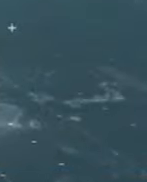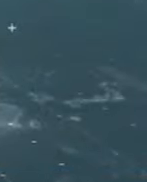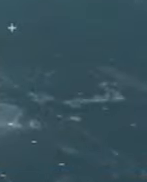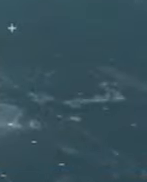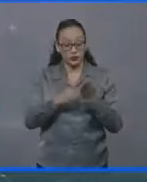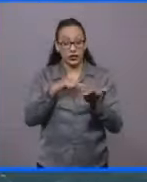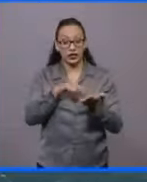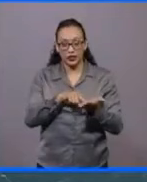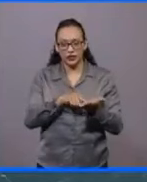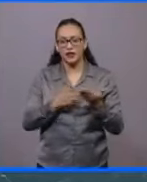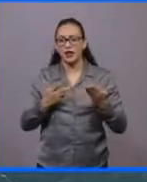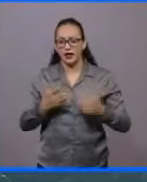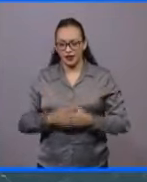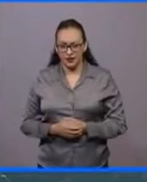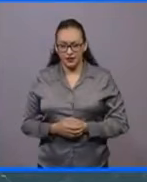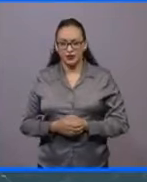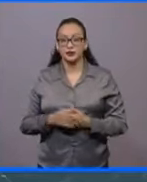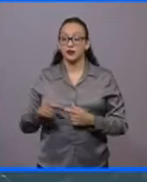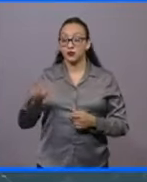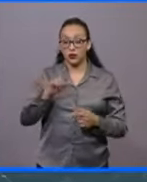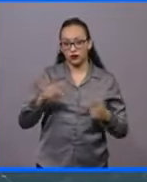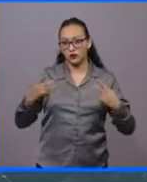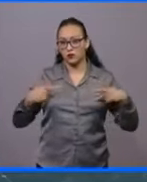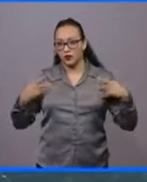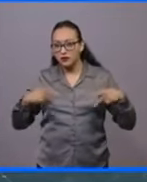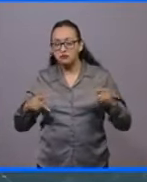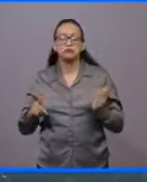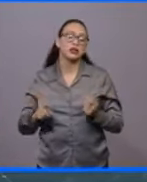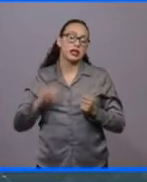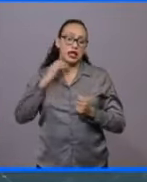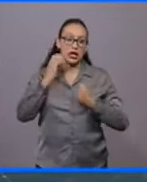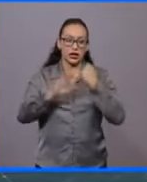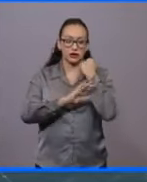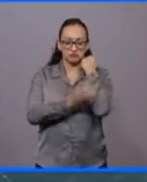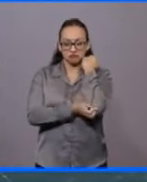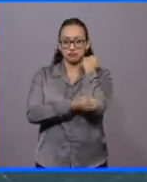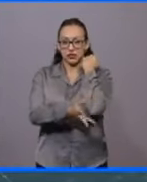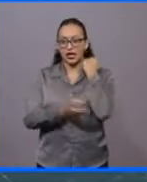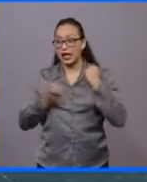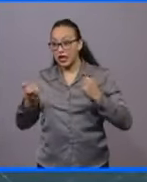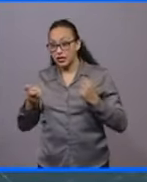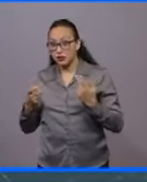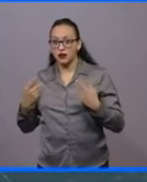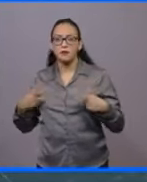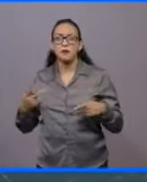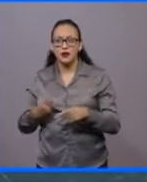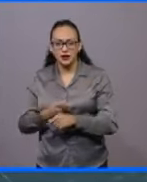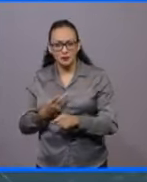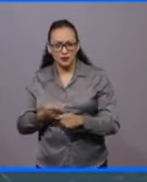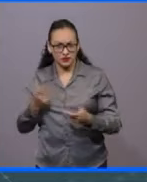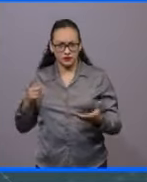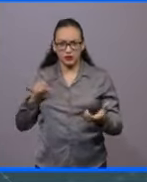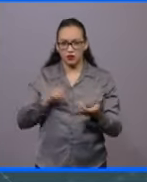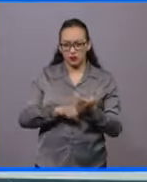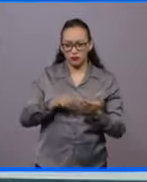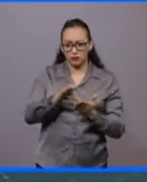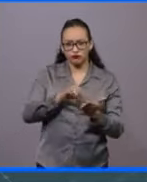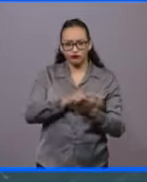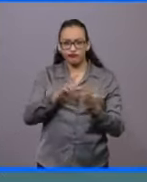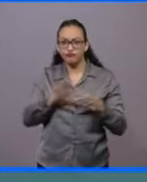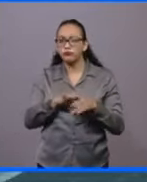Disposiciones que criminalizan de manera absoluta la interrupción de un embarazo son inconstitucionales, estableció la primera